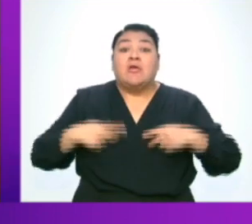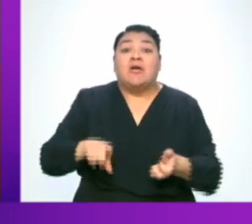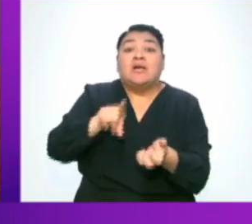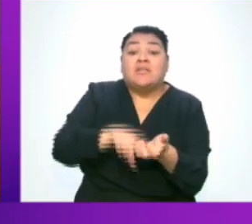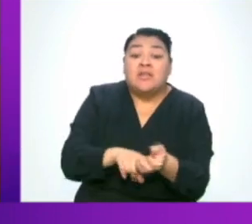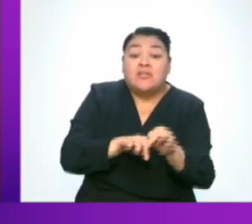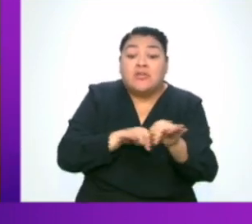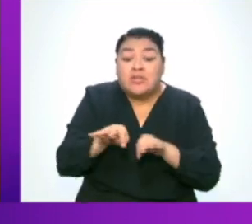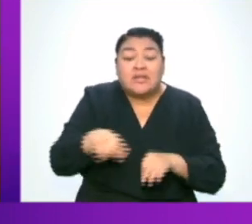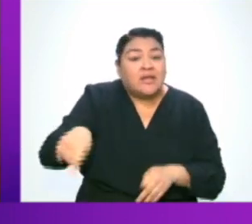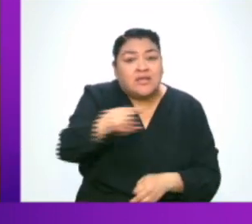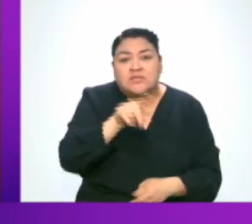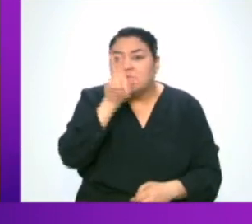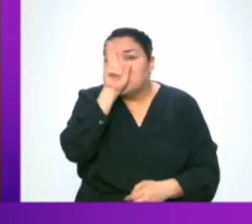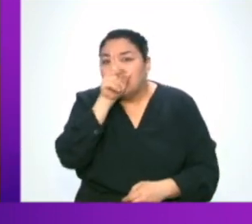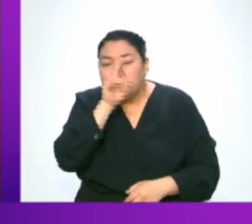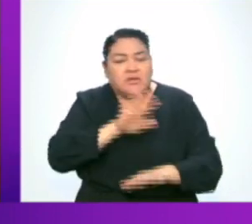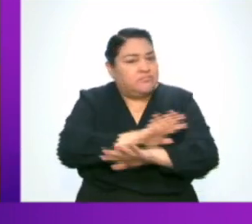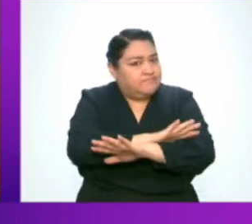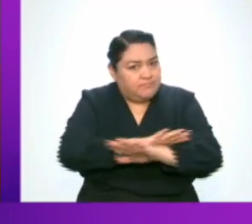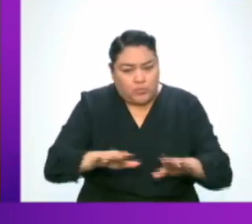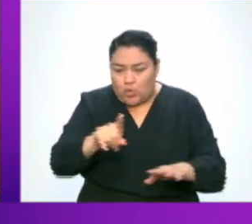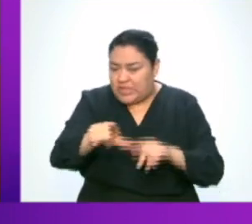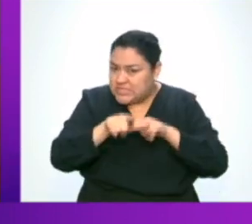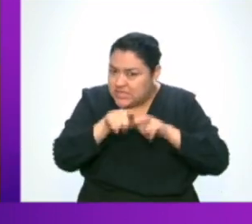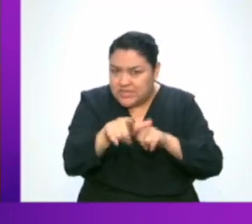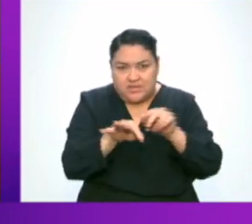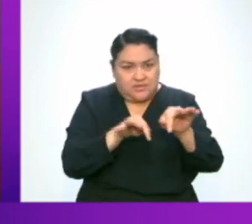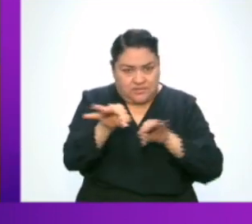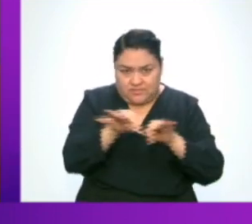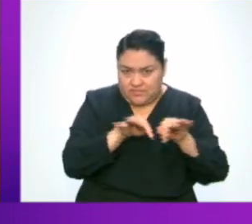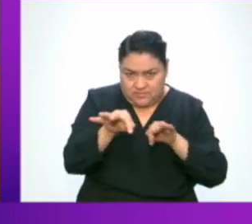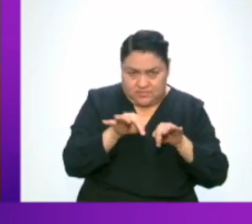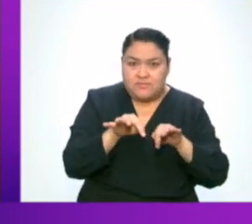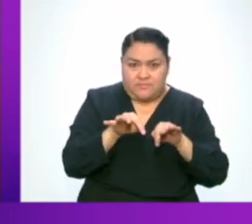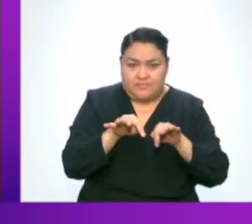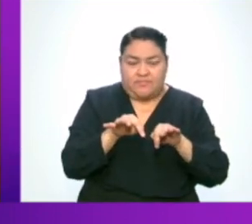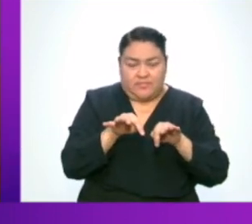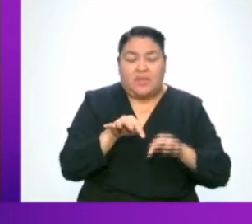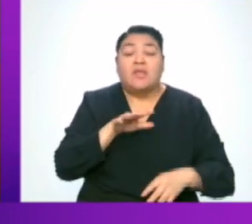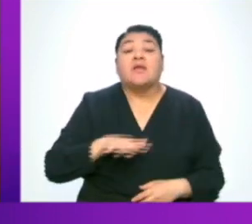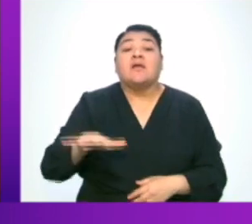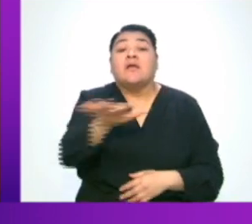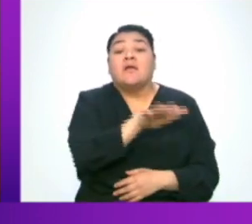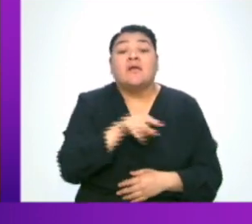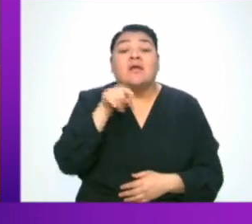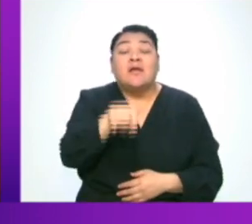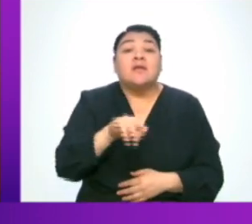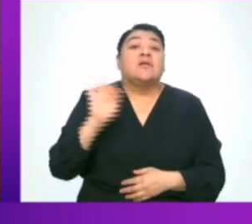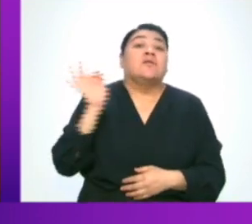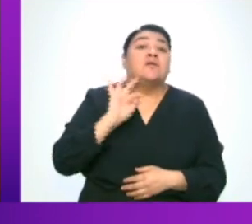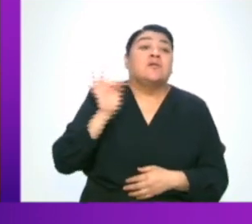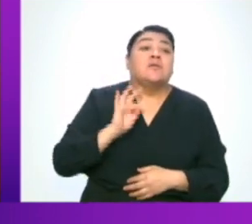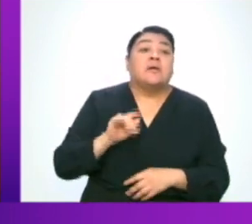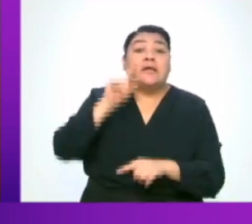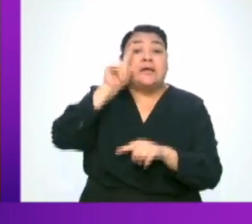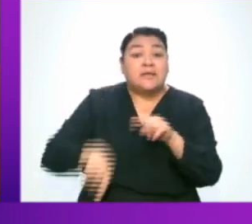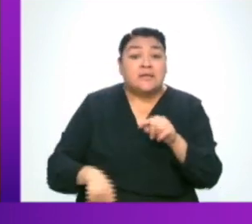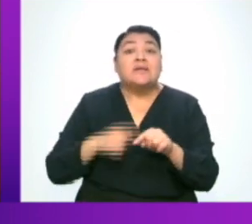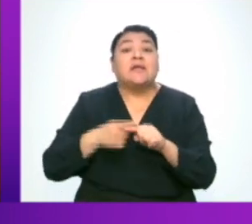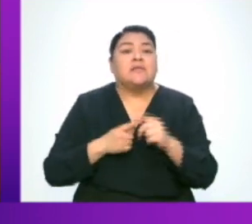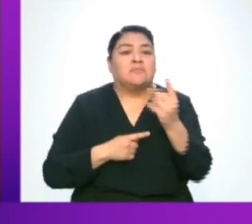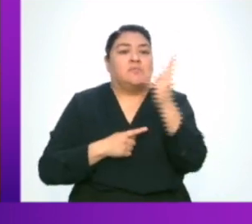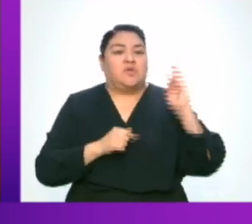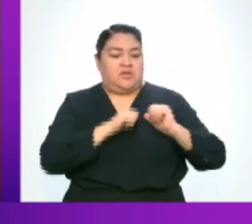instituto no tiene ningún problema es Intocable eh los que los que en un momento dado serían son ustedes